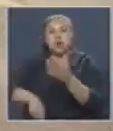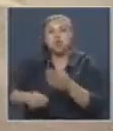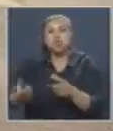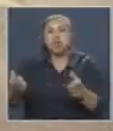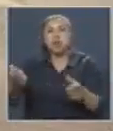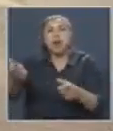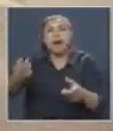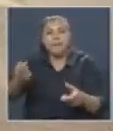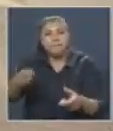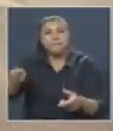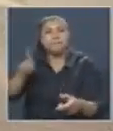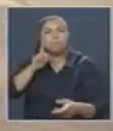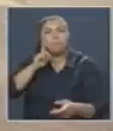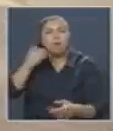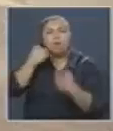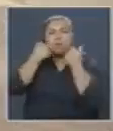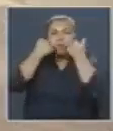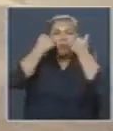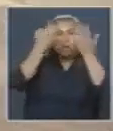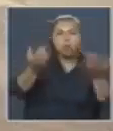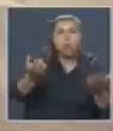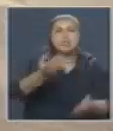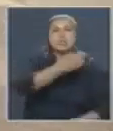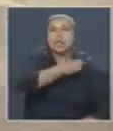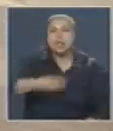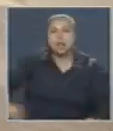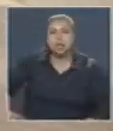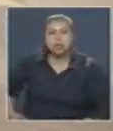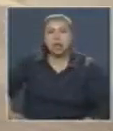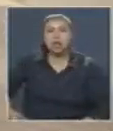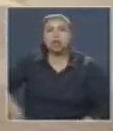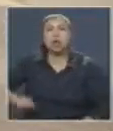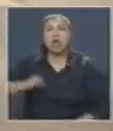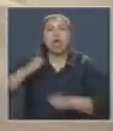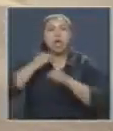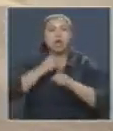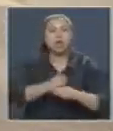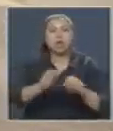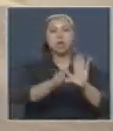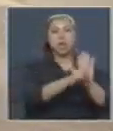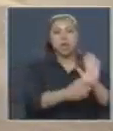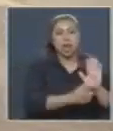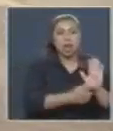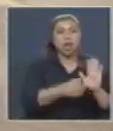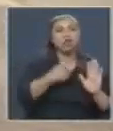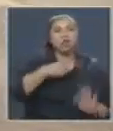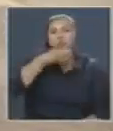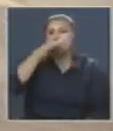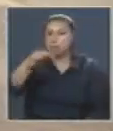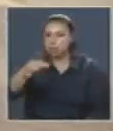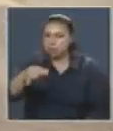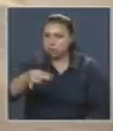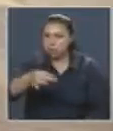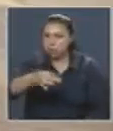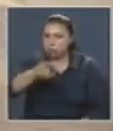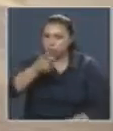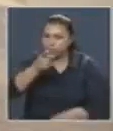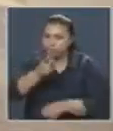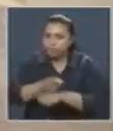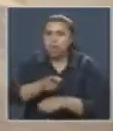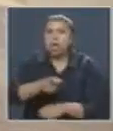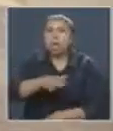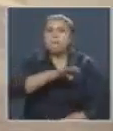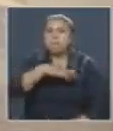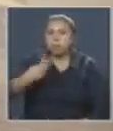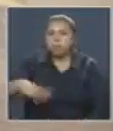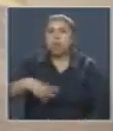vergüenza el estado contrariando el espíritu de la ley y aquí voy a hacer muy directa municipios ministerios